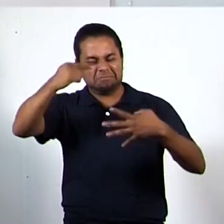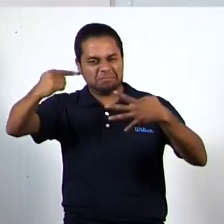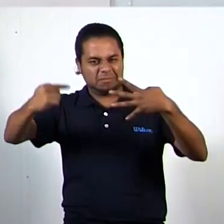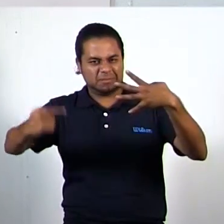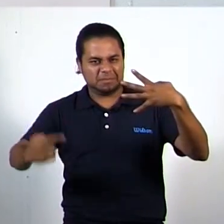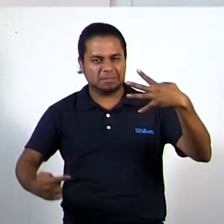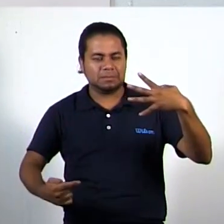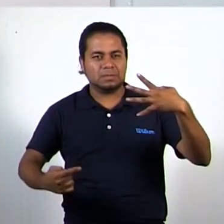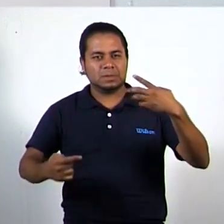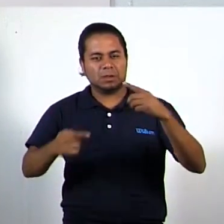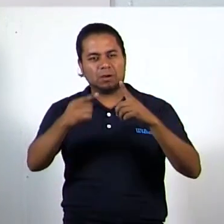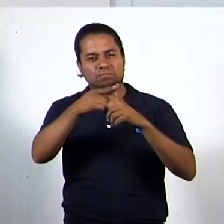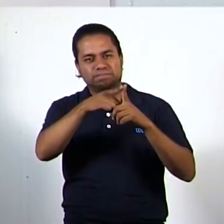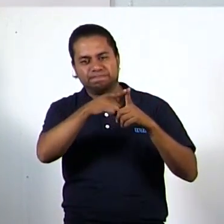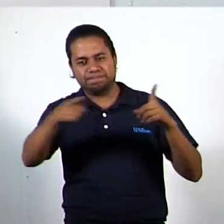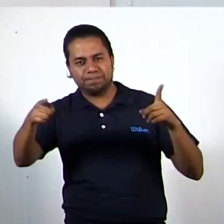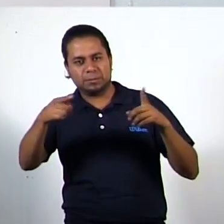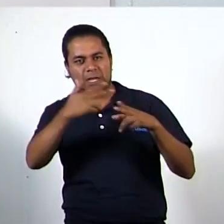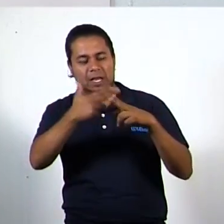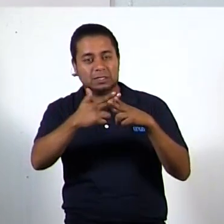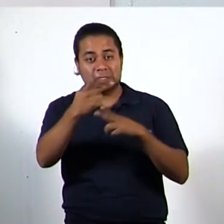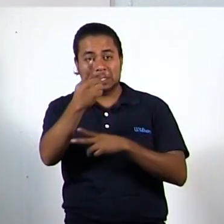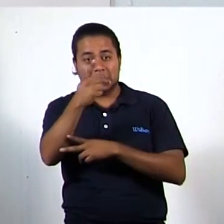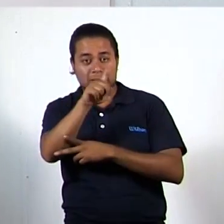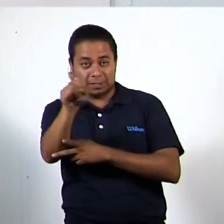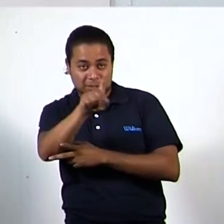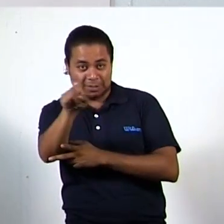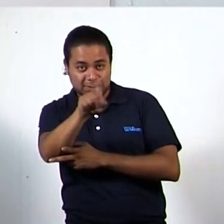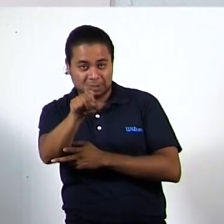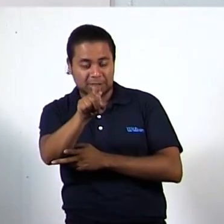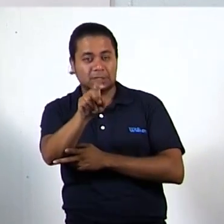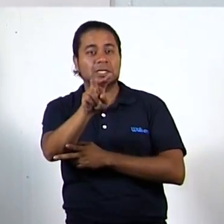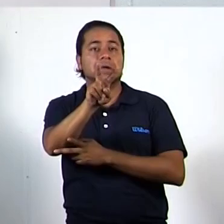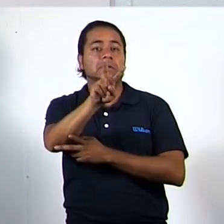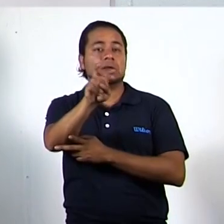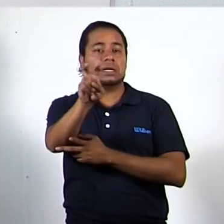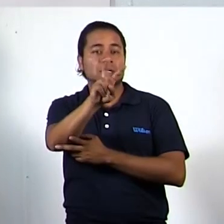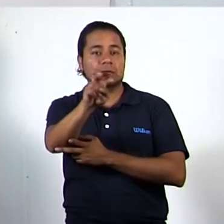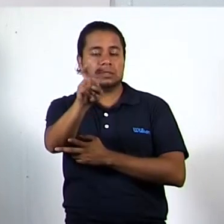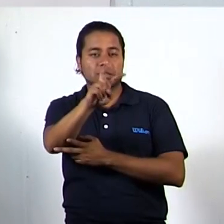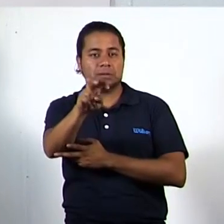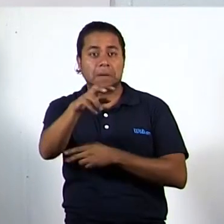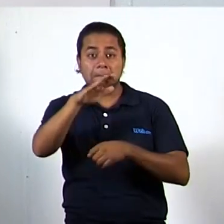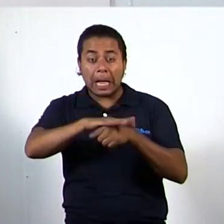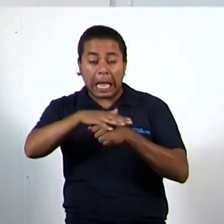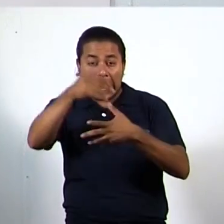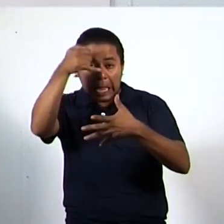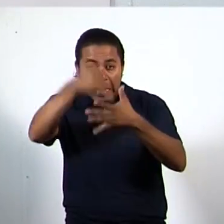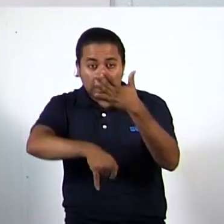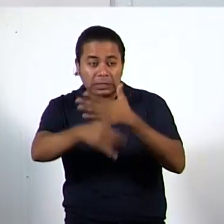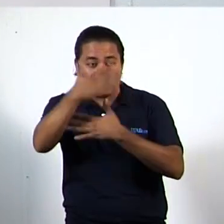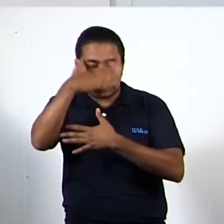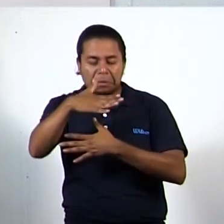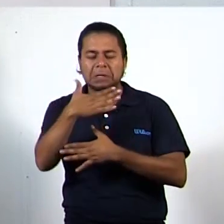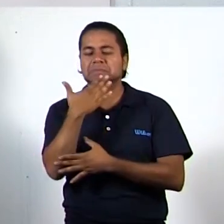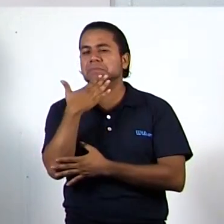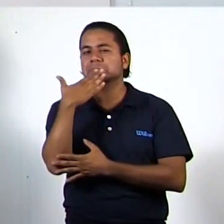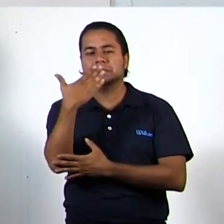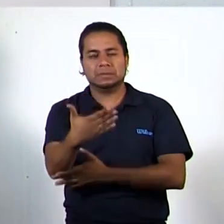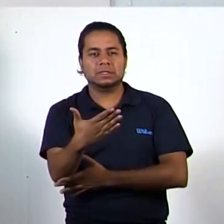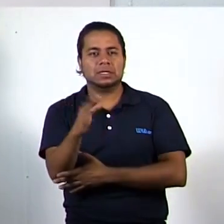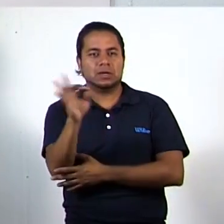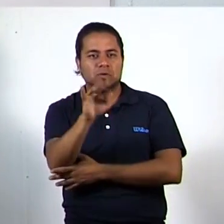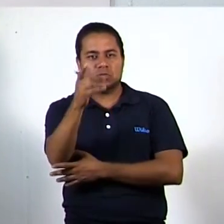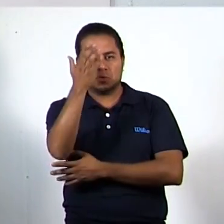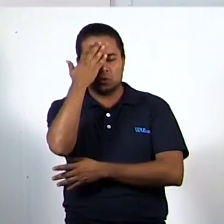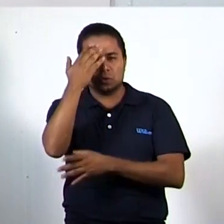qué número conoces? ¿Hasta 100? ¿El 200 tal vez? ¿Más todavía? ¡Excelente! Tal vez